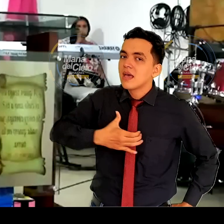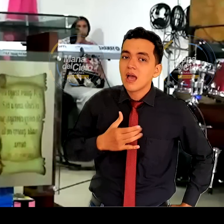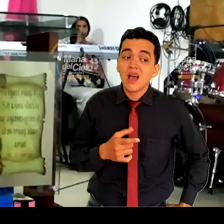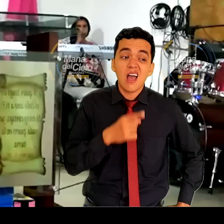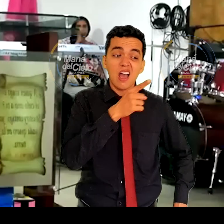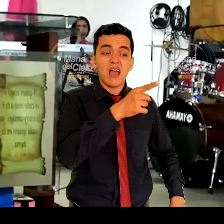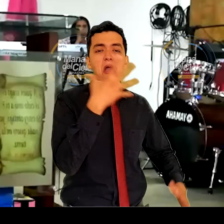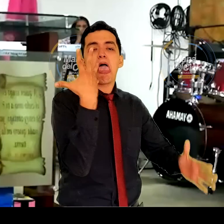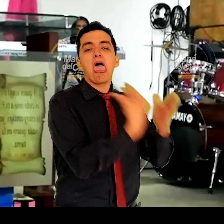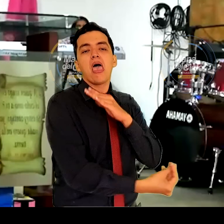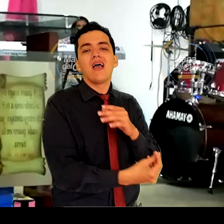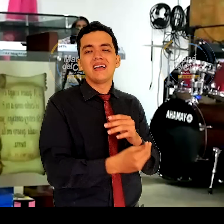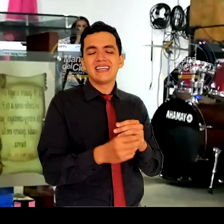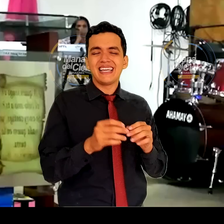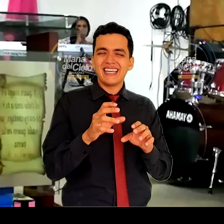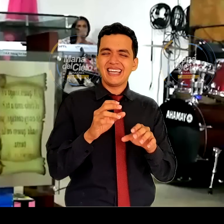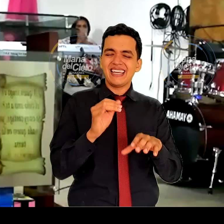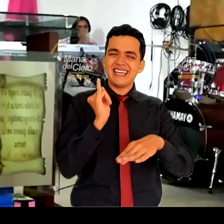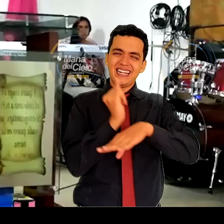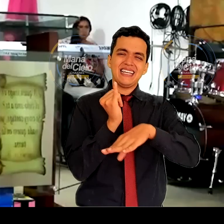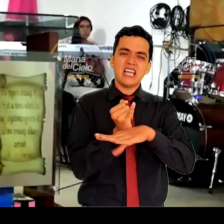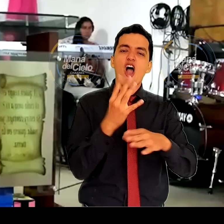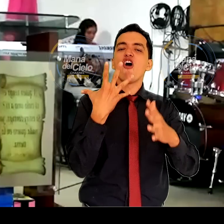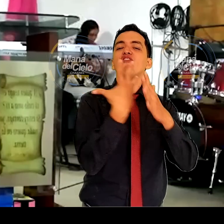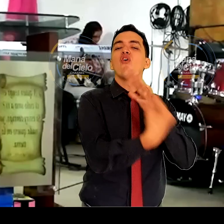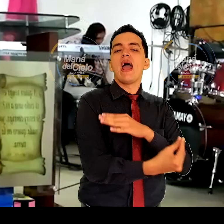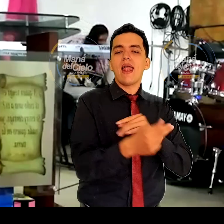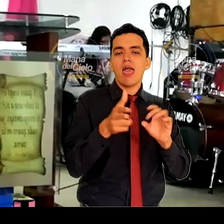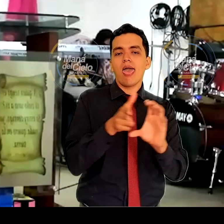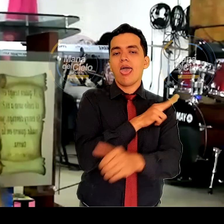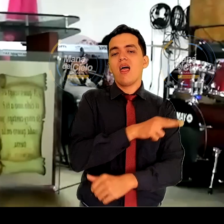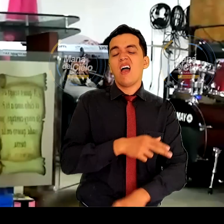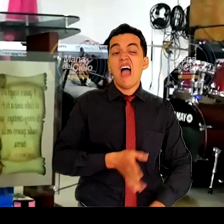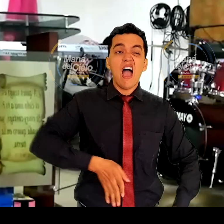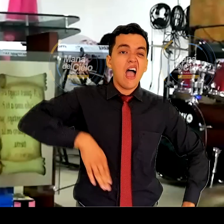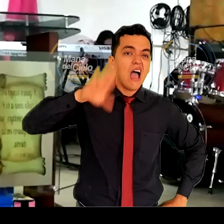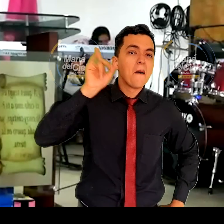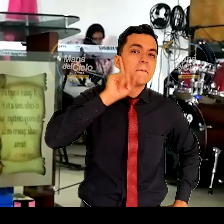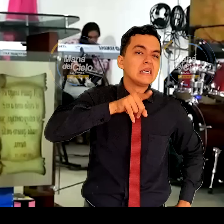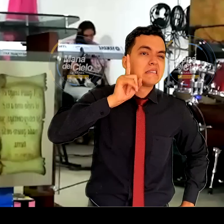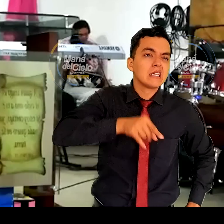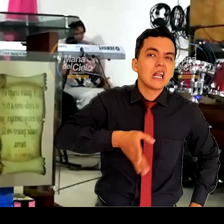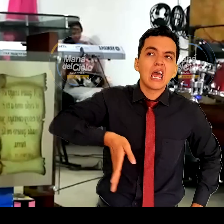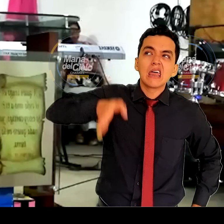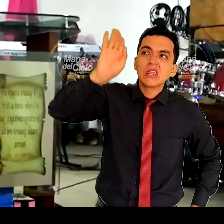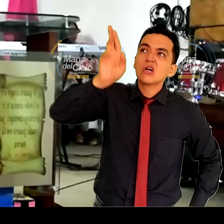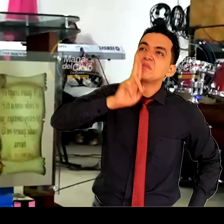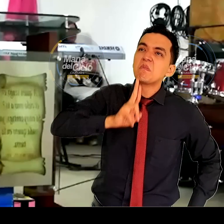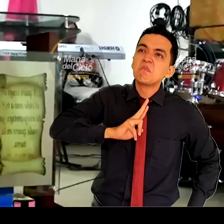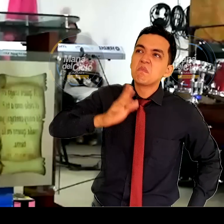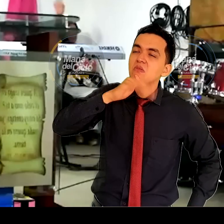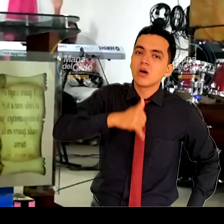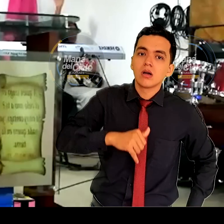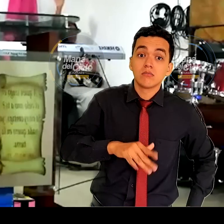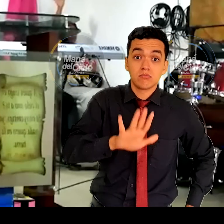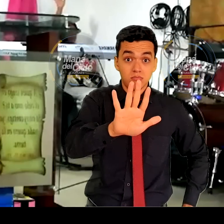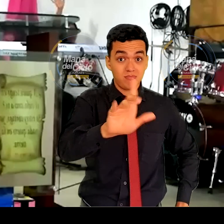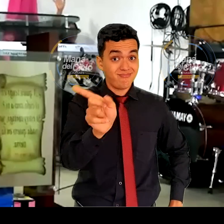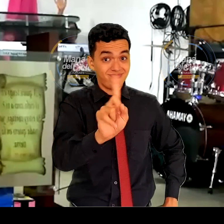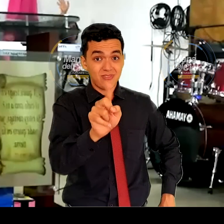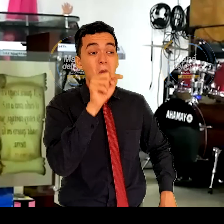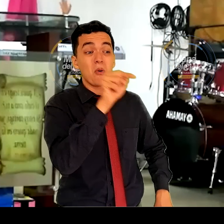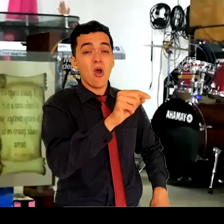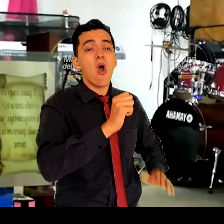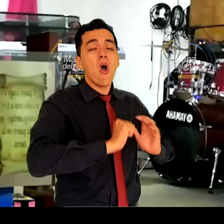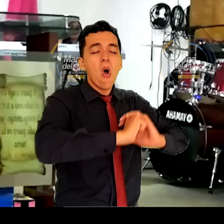a decir: eso es mentira, Dios no responde. Oh, pero yo te digo esta noche: las oraciones en el espíritu dan vida, las oraciones en el espíritu dan